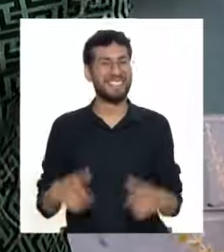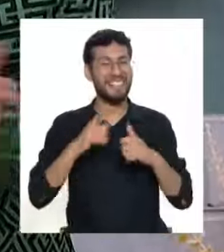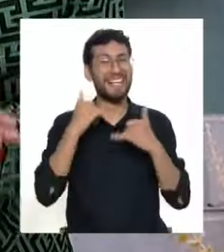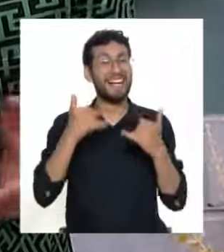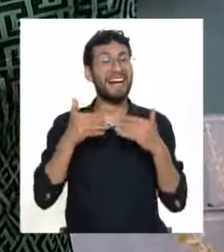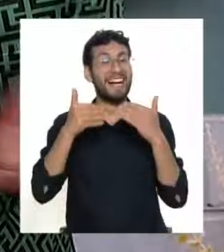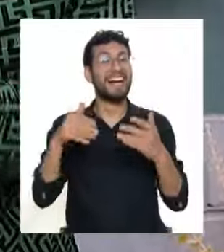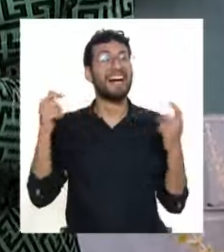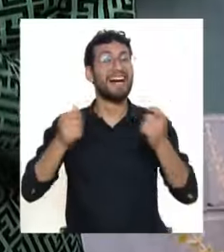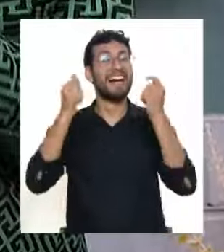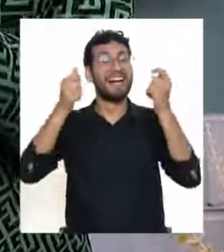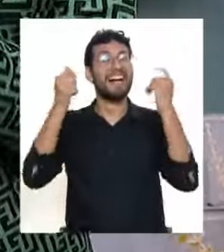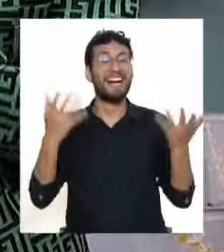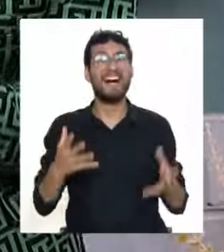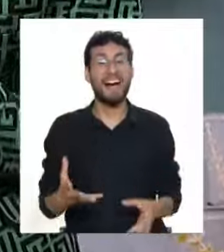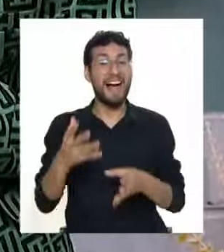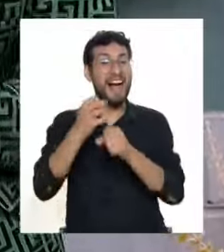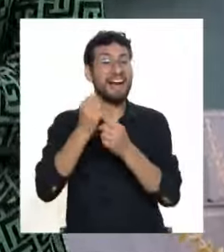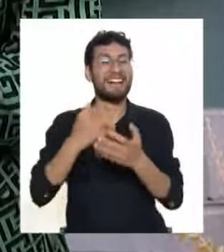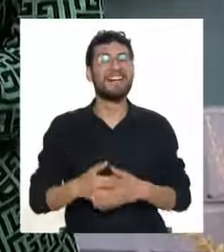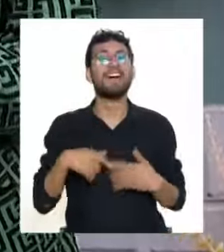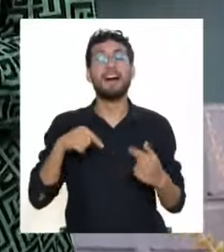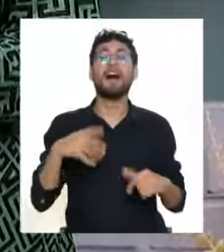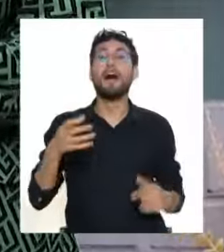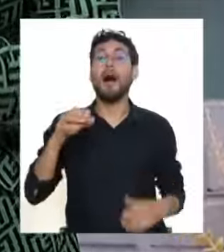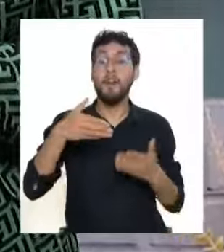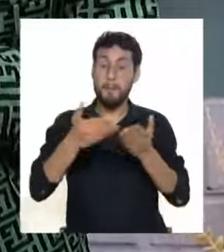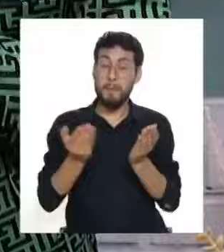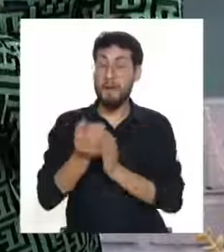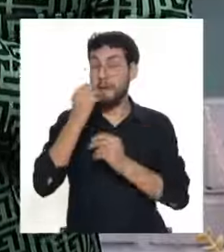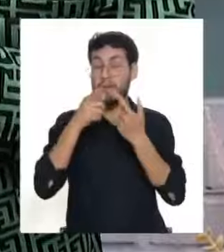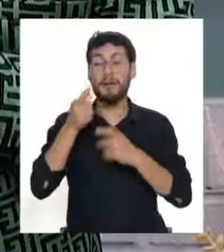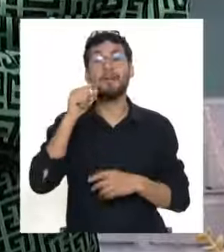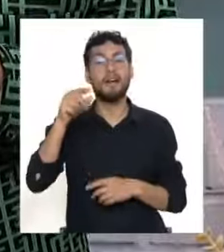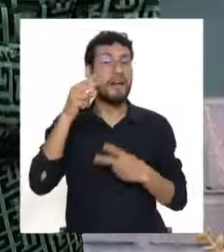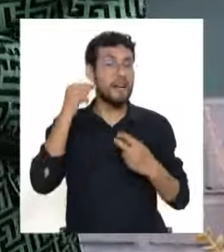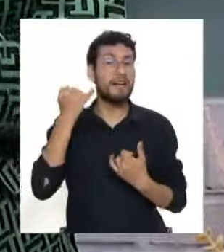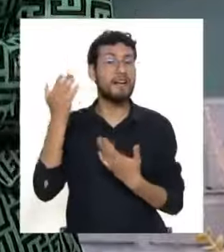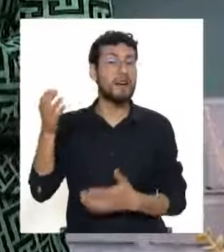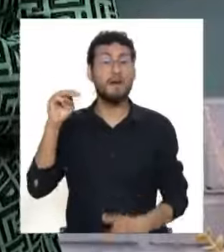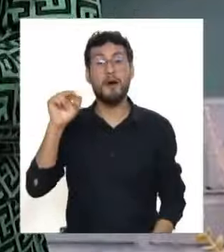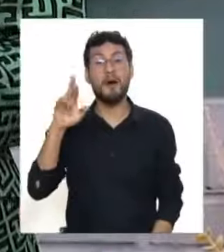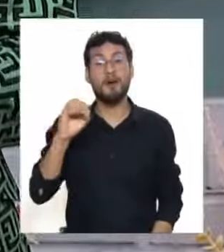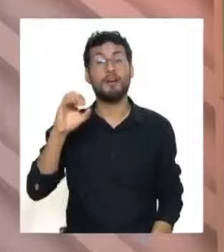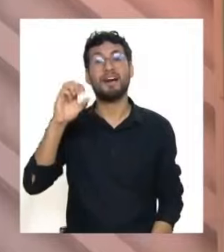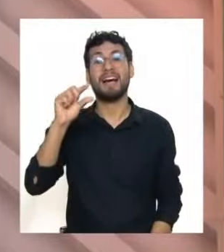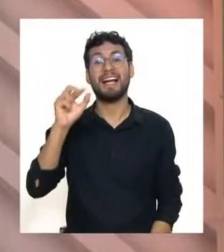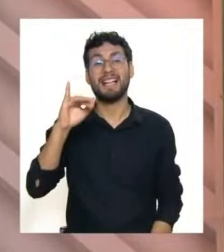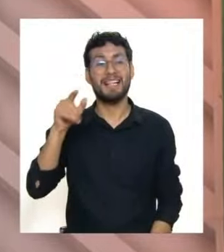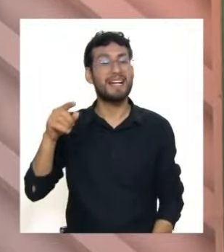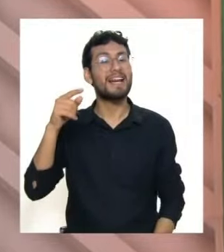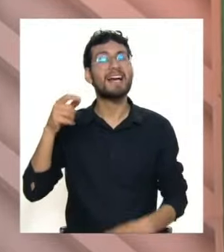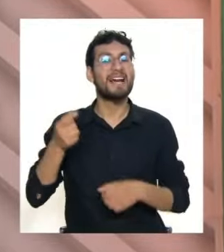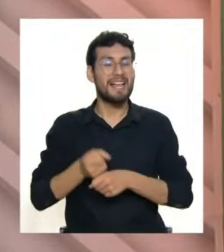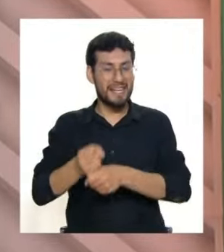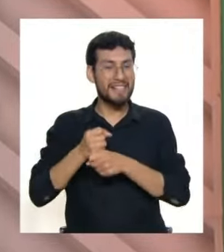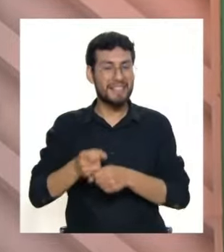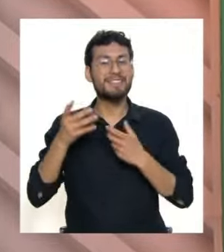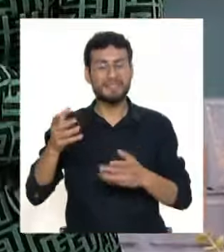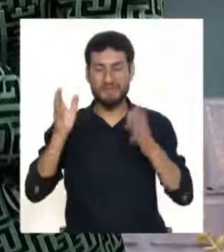Vamos a seguir celebrando la fiesta de San Juan con platos y bebidas de la selva. Y está con nosotros Mauro García, chef del restaurante